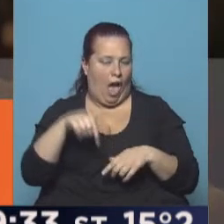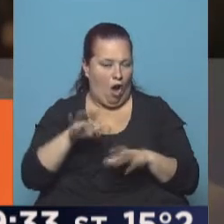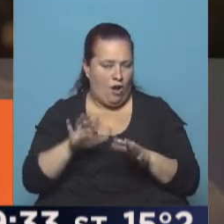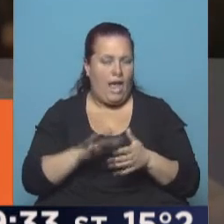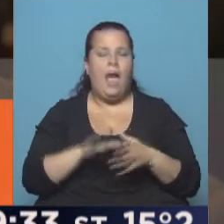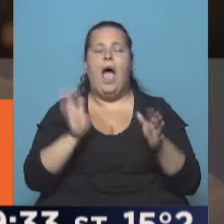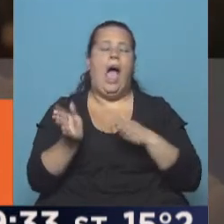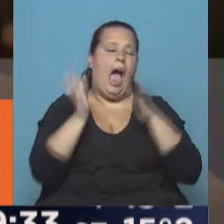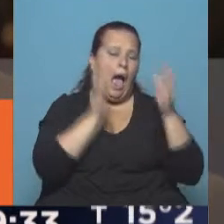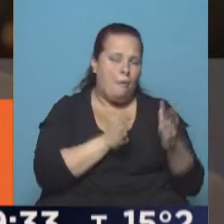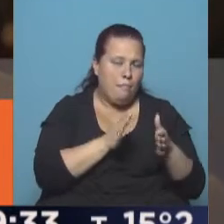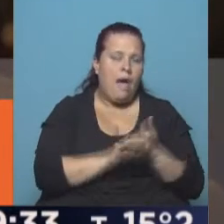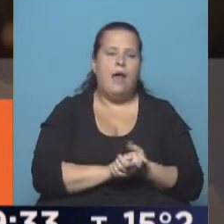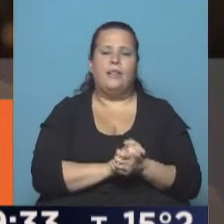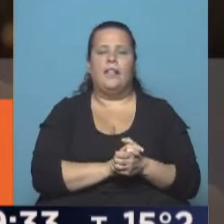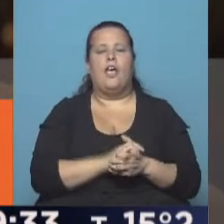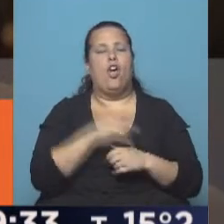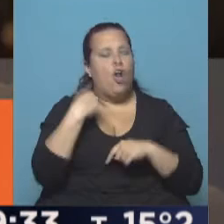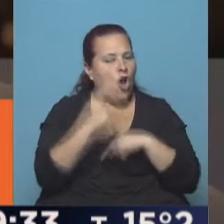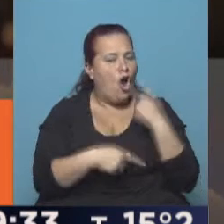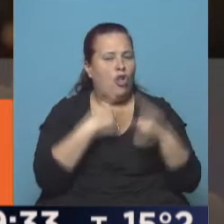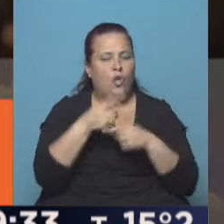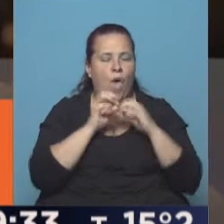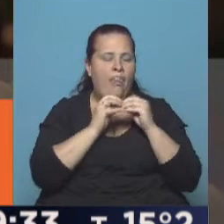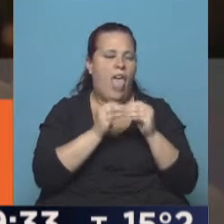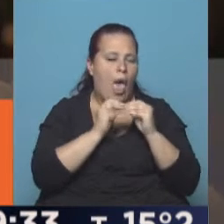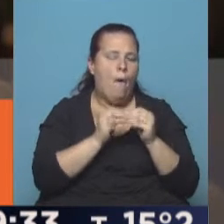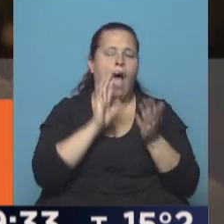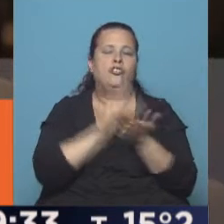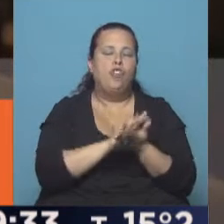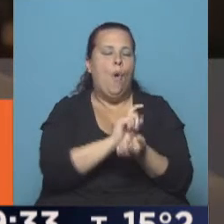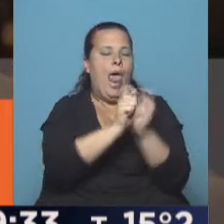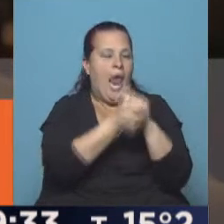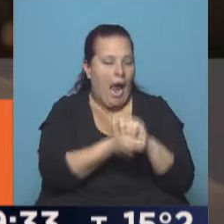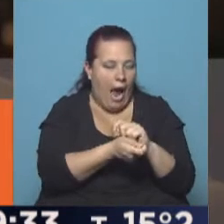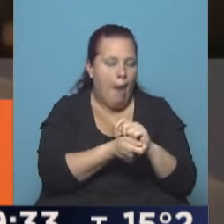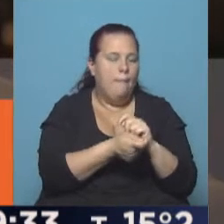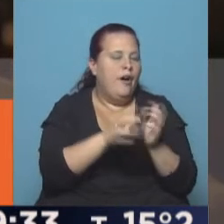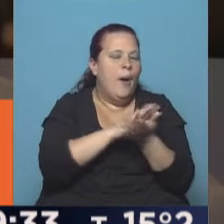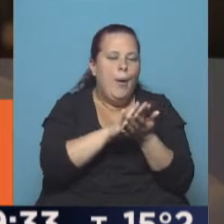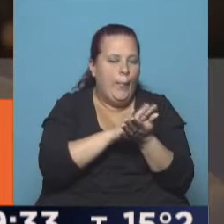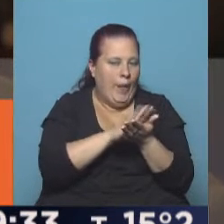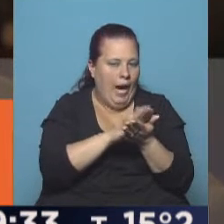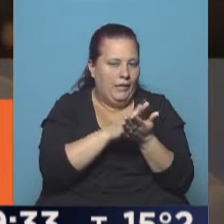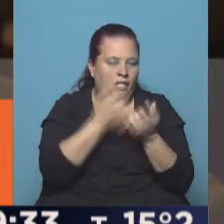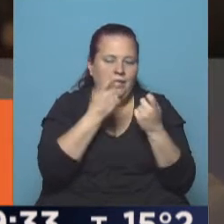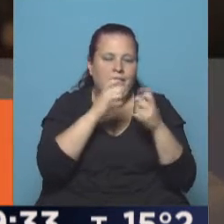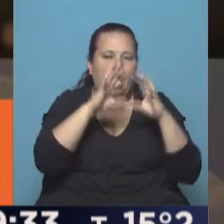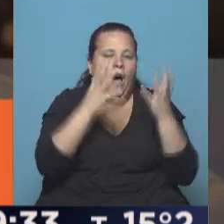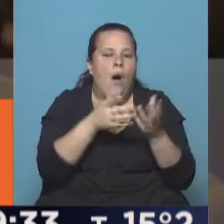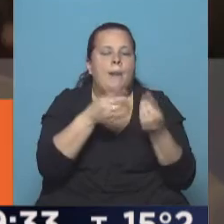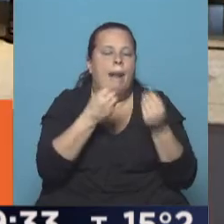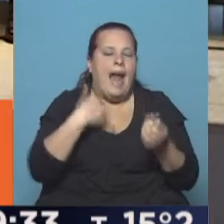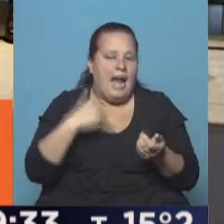actualmente. Y por otro lado, seguir con el debate sobre la reforma básica que necesita un sistema para